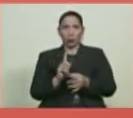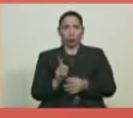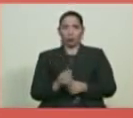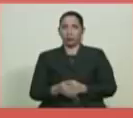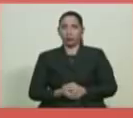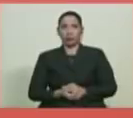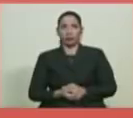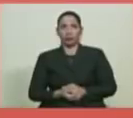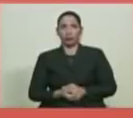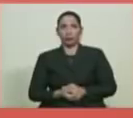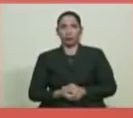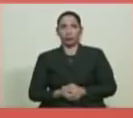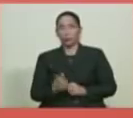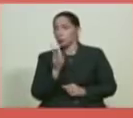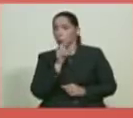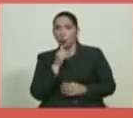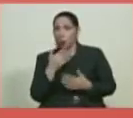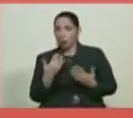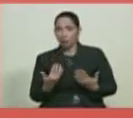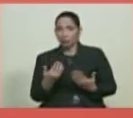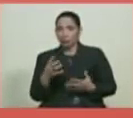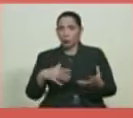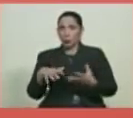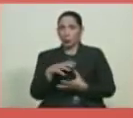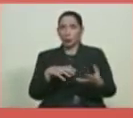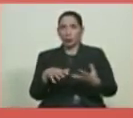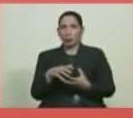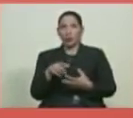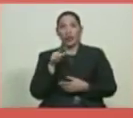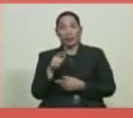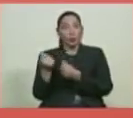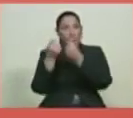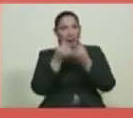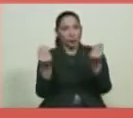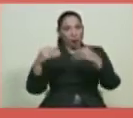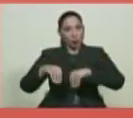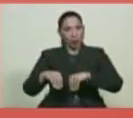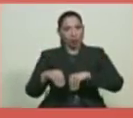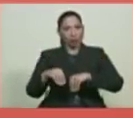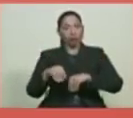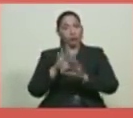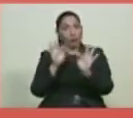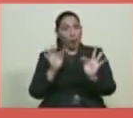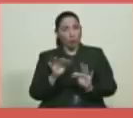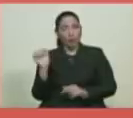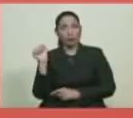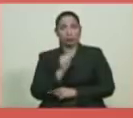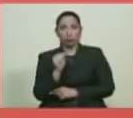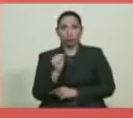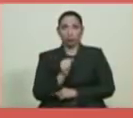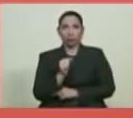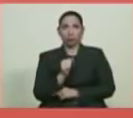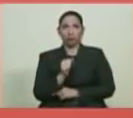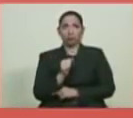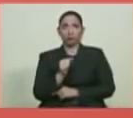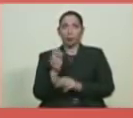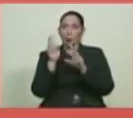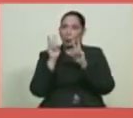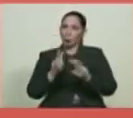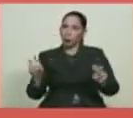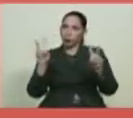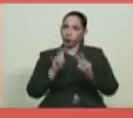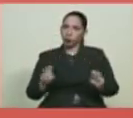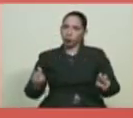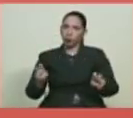ese sentido, no hay ninguna excusa porque son precios acordados. De esa manera, pues sí, se han venido realizando las inspecciones, pero